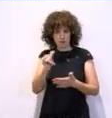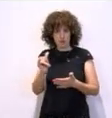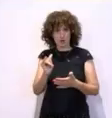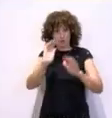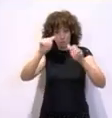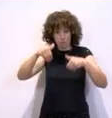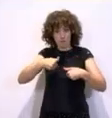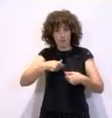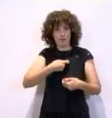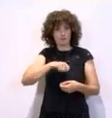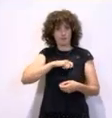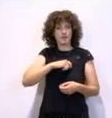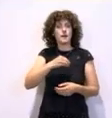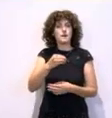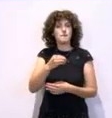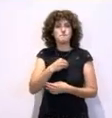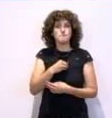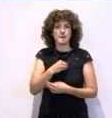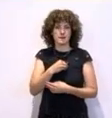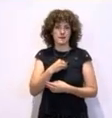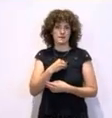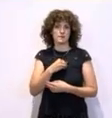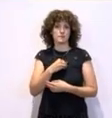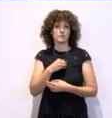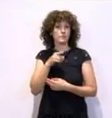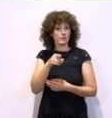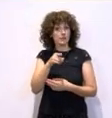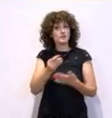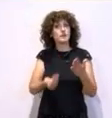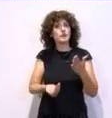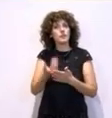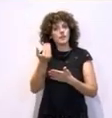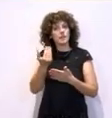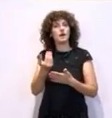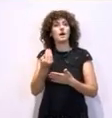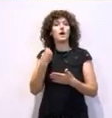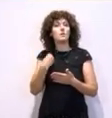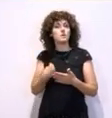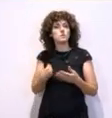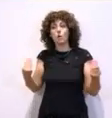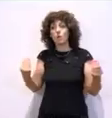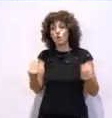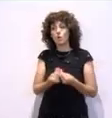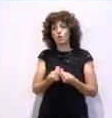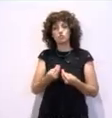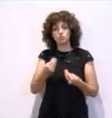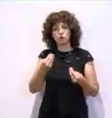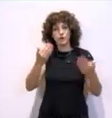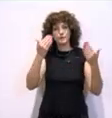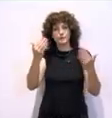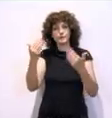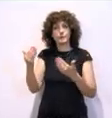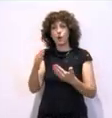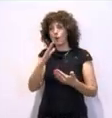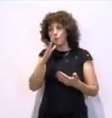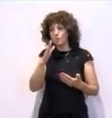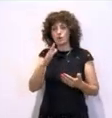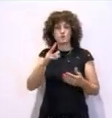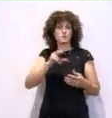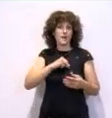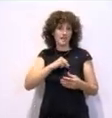España. Qué pena que no se simbolizara en ese día de La Rioja conjuntamente con las personas a las que se les concedieron esas